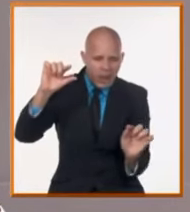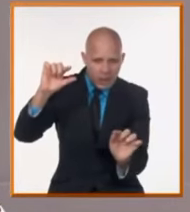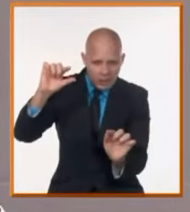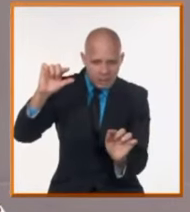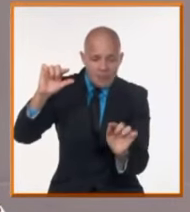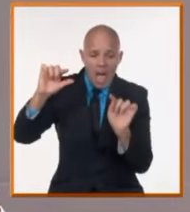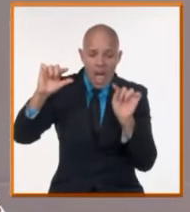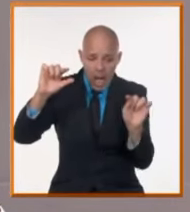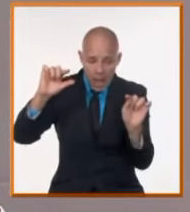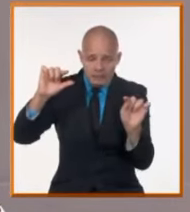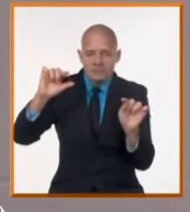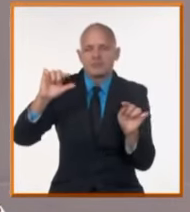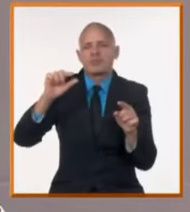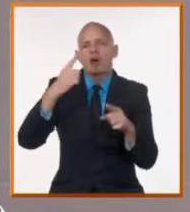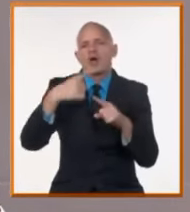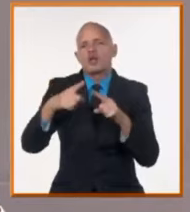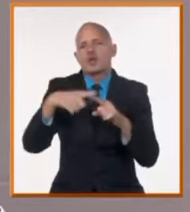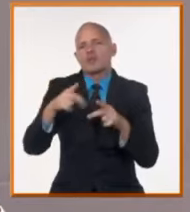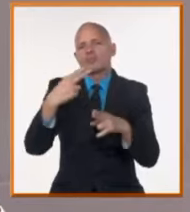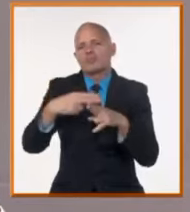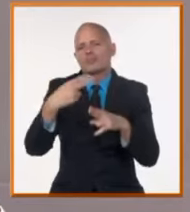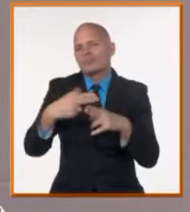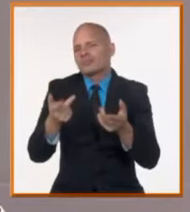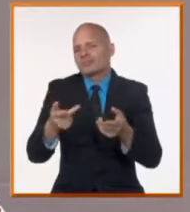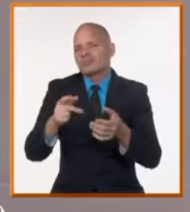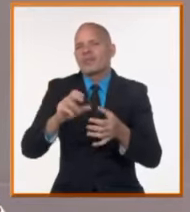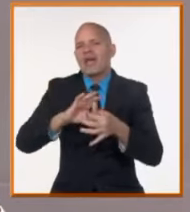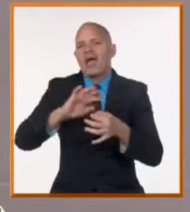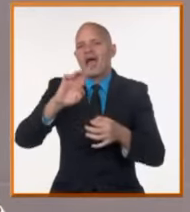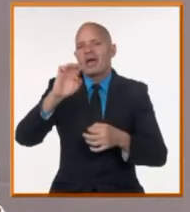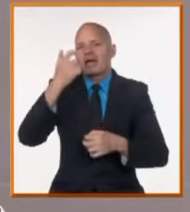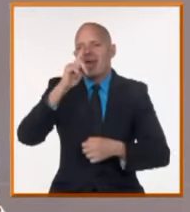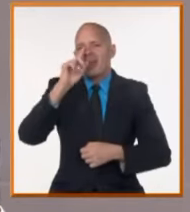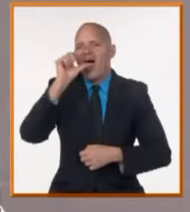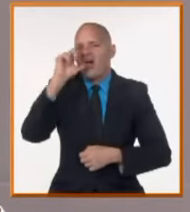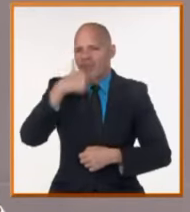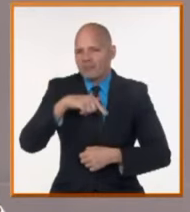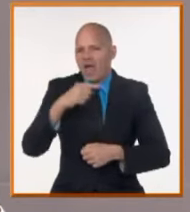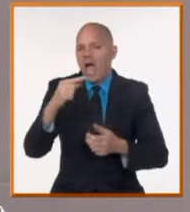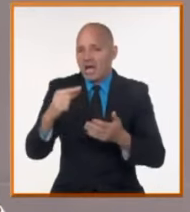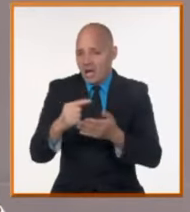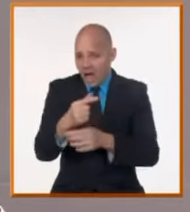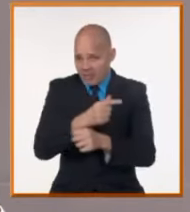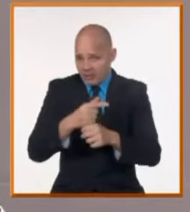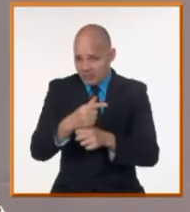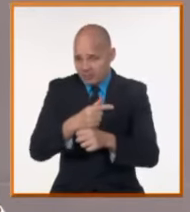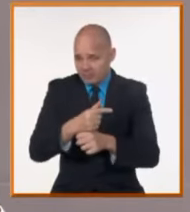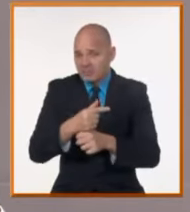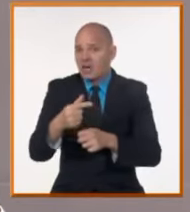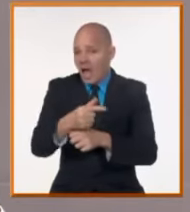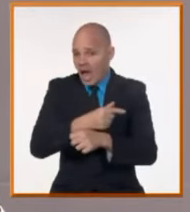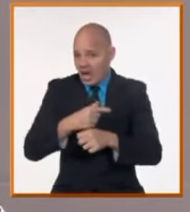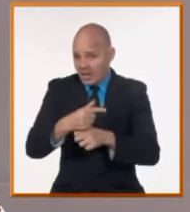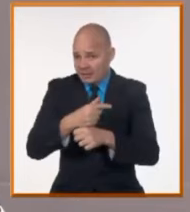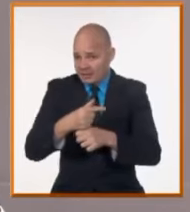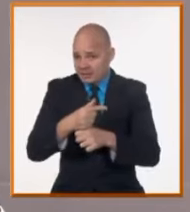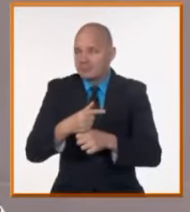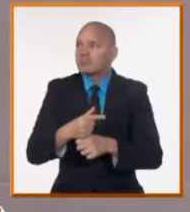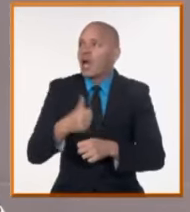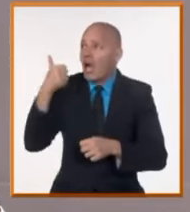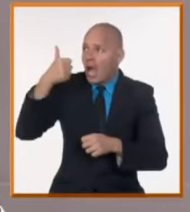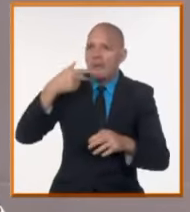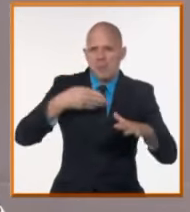acciones ofensivas y se estaban representando los intereses del comunismo mundial, y con posterioridad la invasión